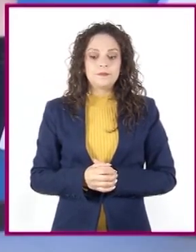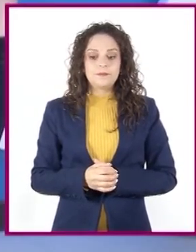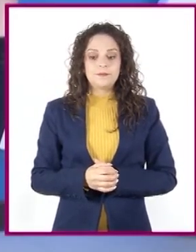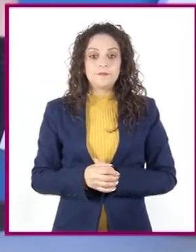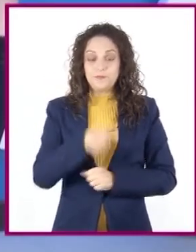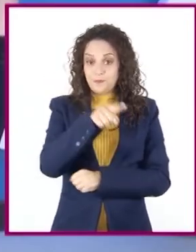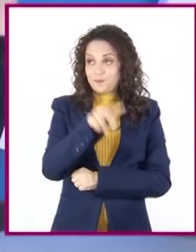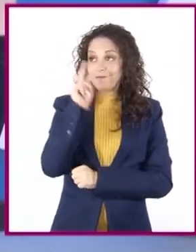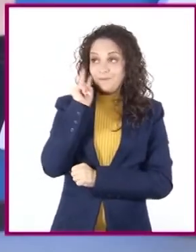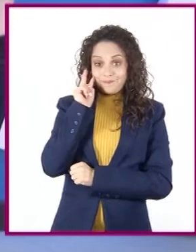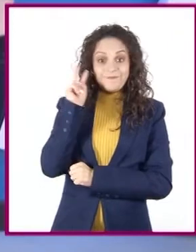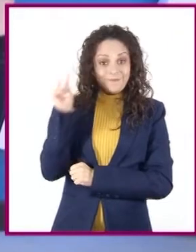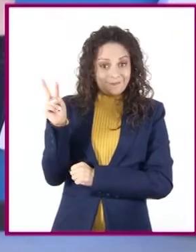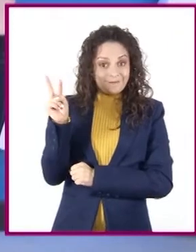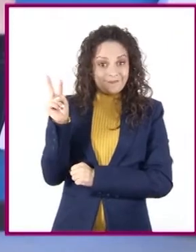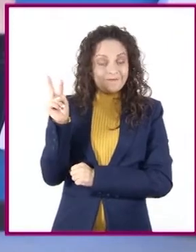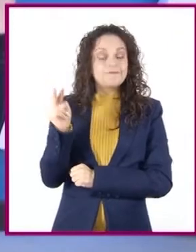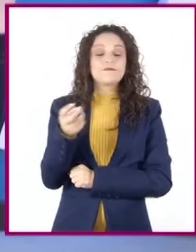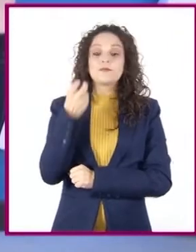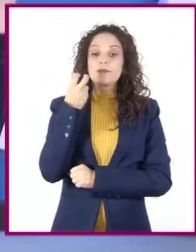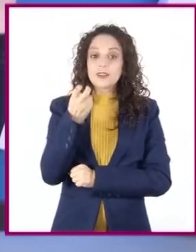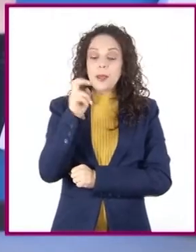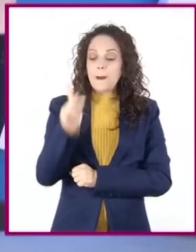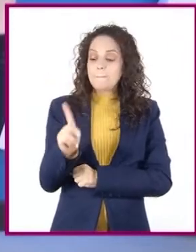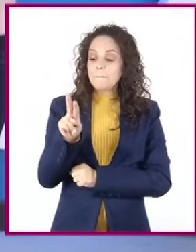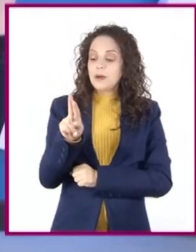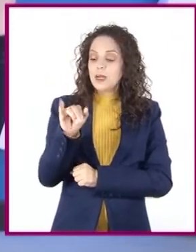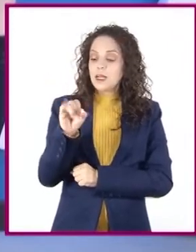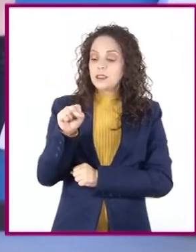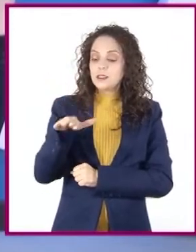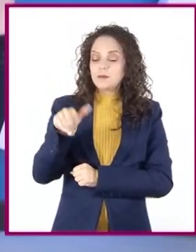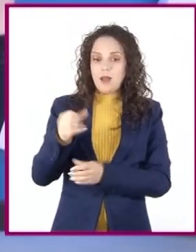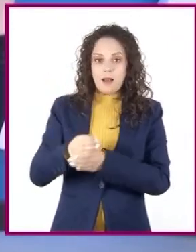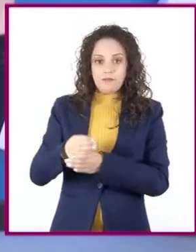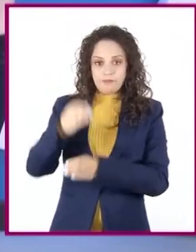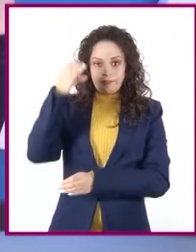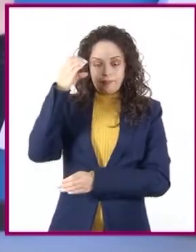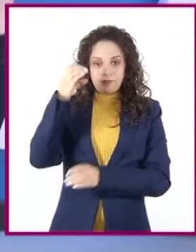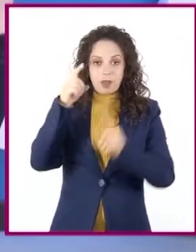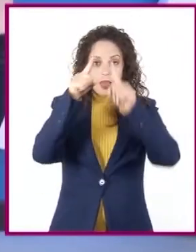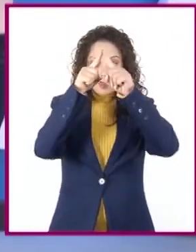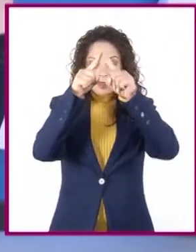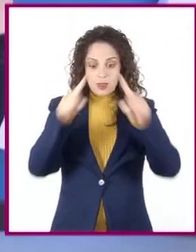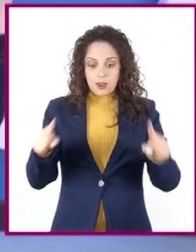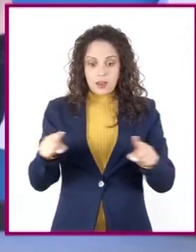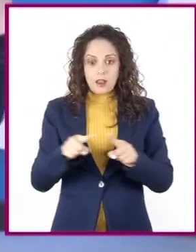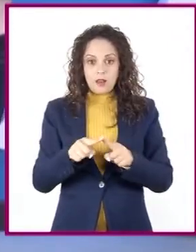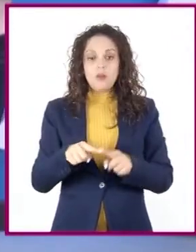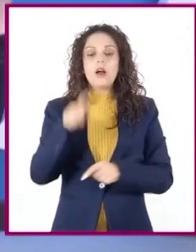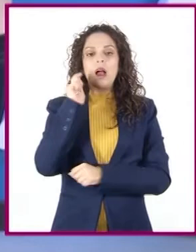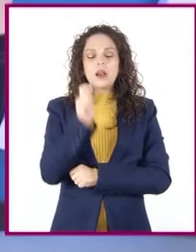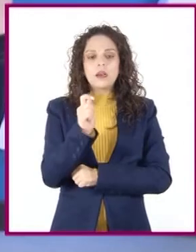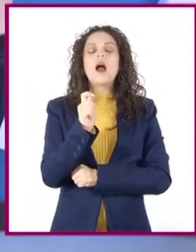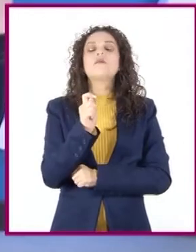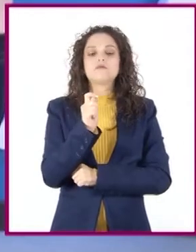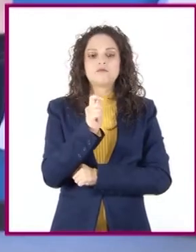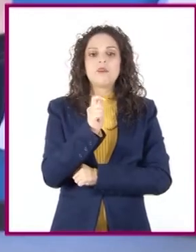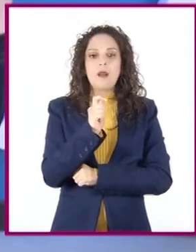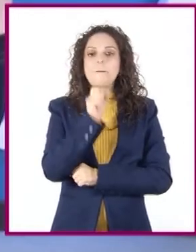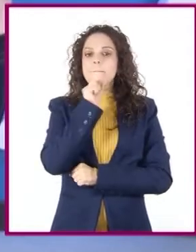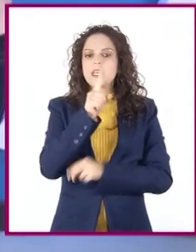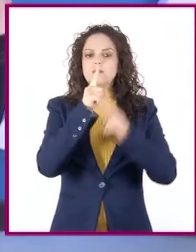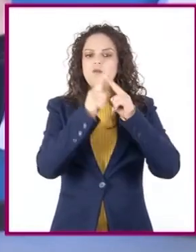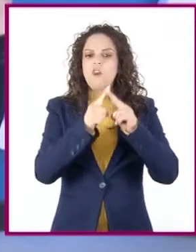Como pudimos observar, en el caso de los prismas triangulares, también se cumple la fórmula general que obtuvimos antes, es